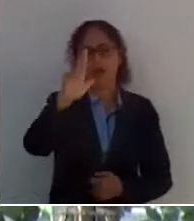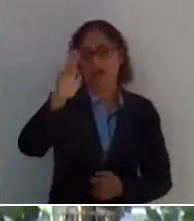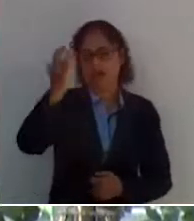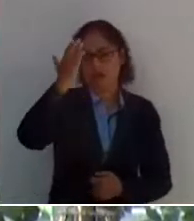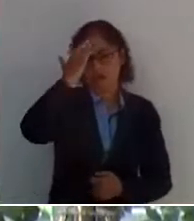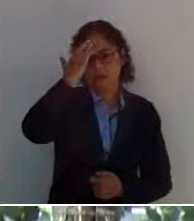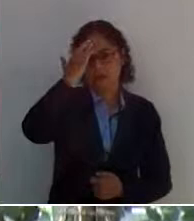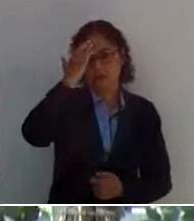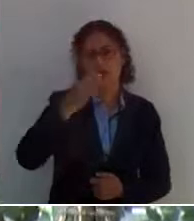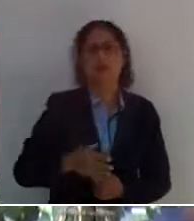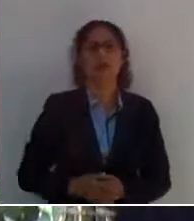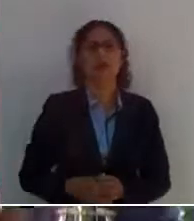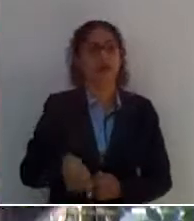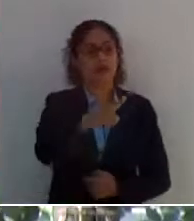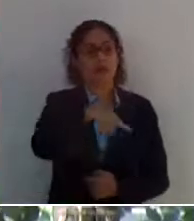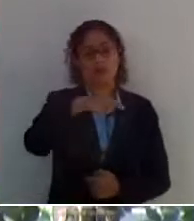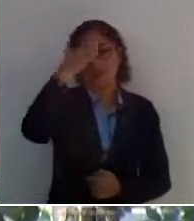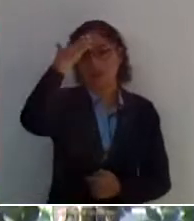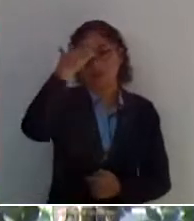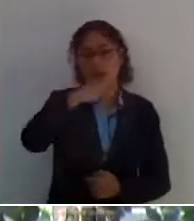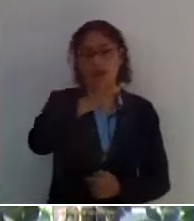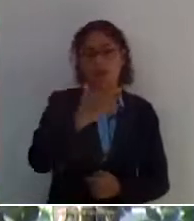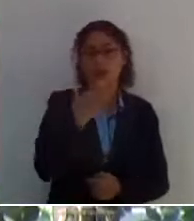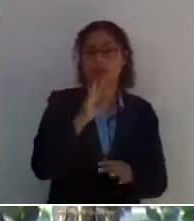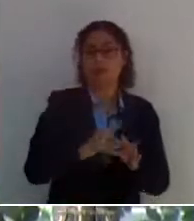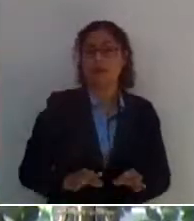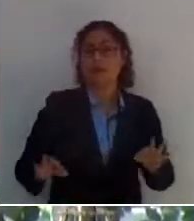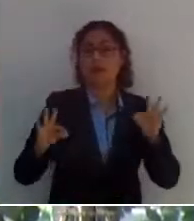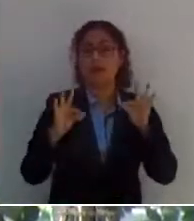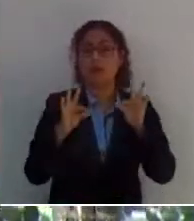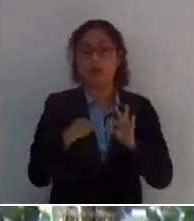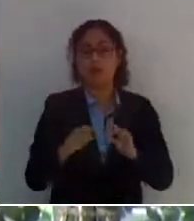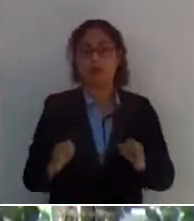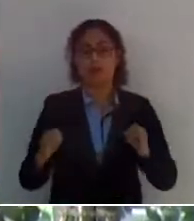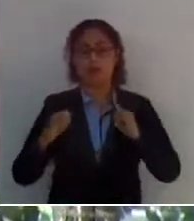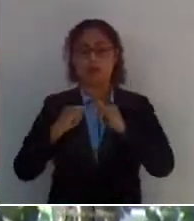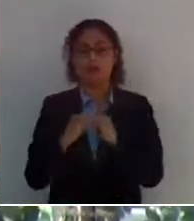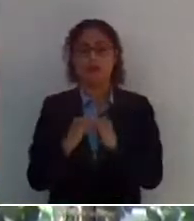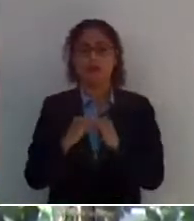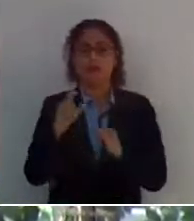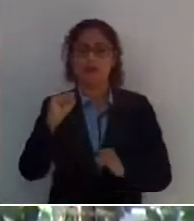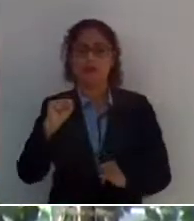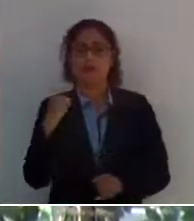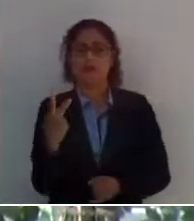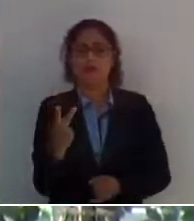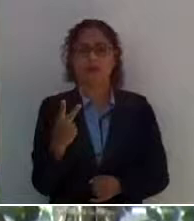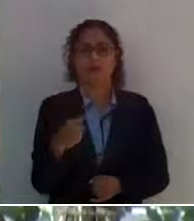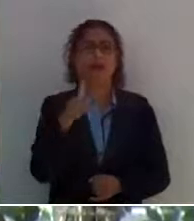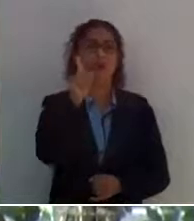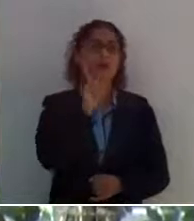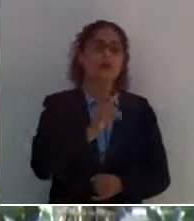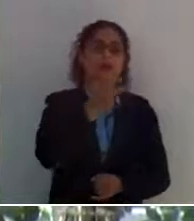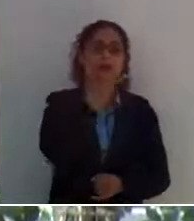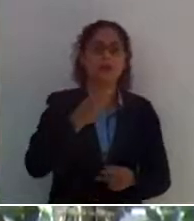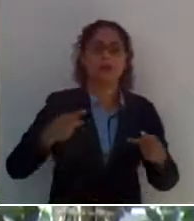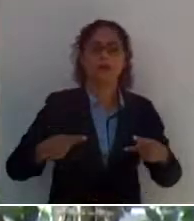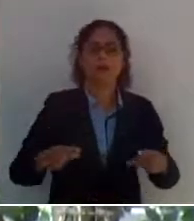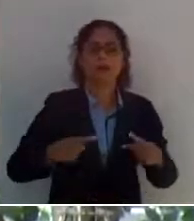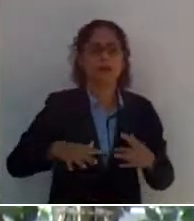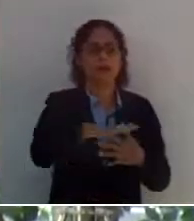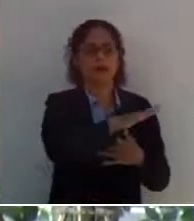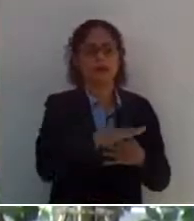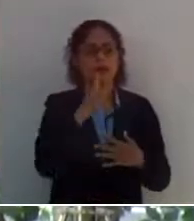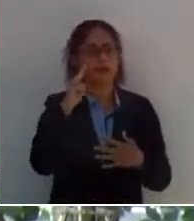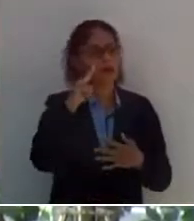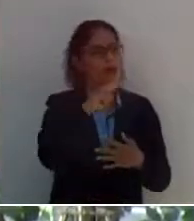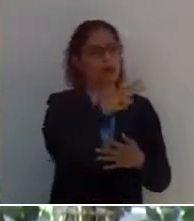reconocimiento. Sepan que son los grandes pilares de la institución en quienes las y los michoacanos hemos